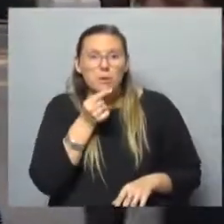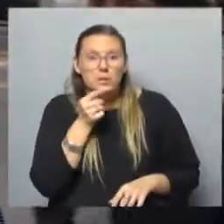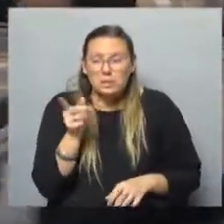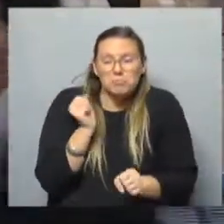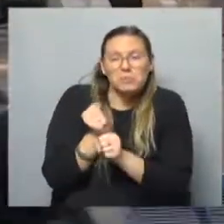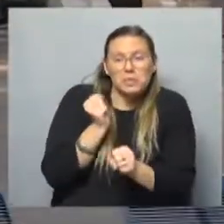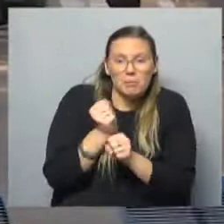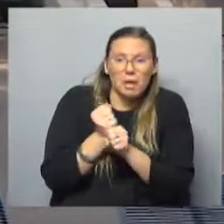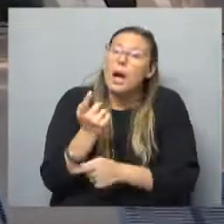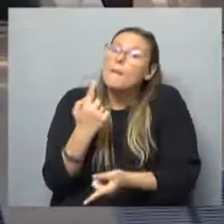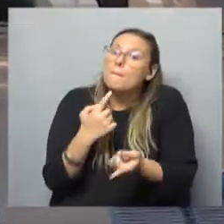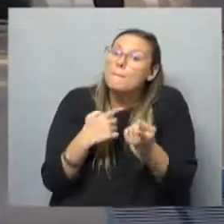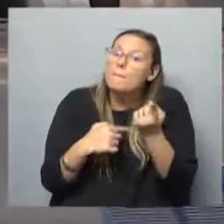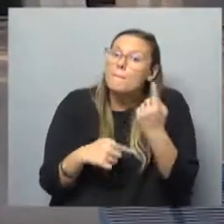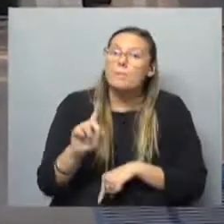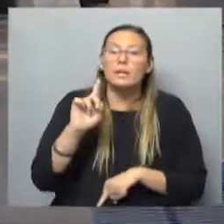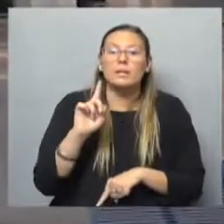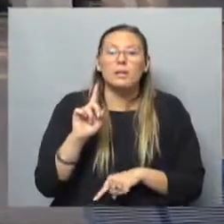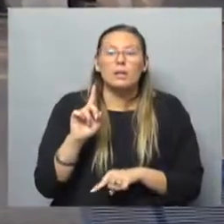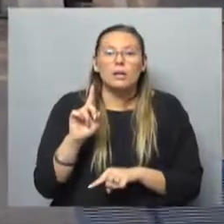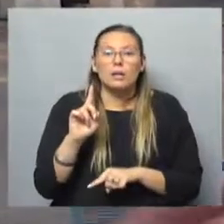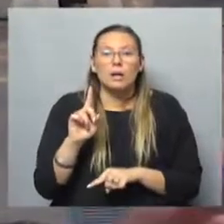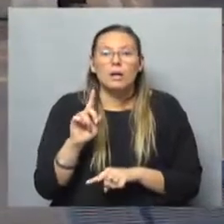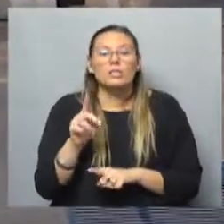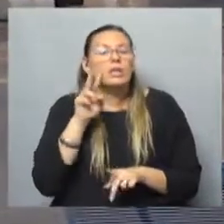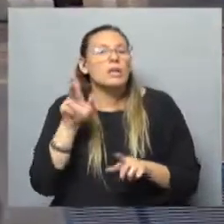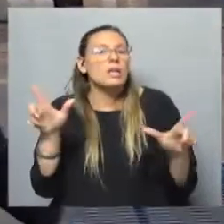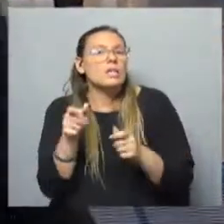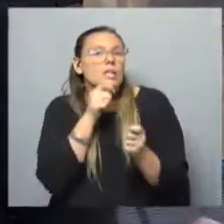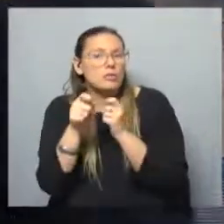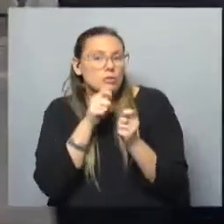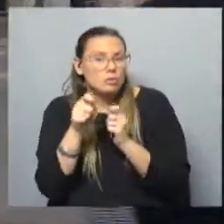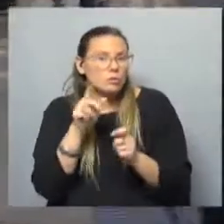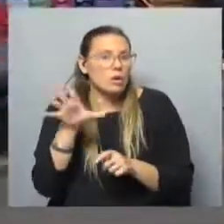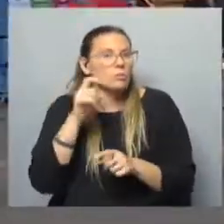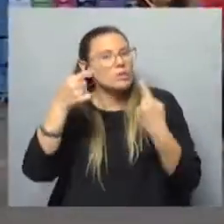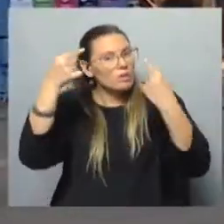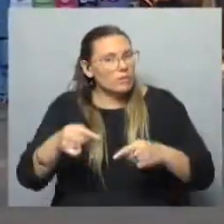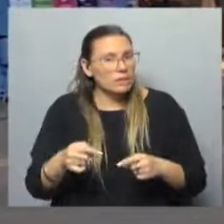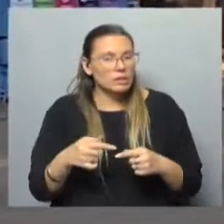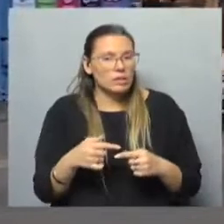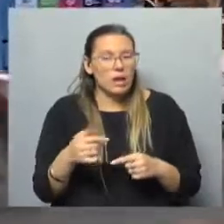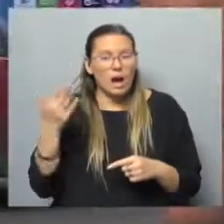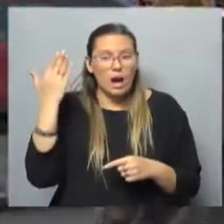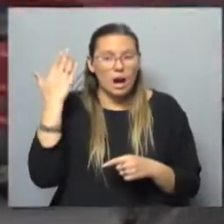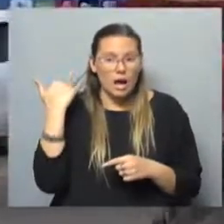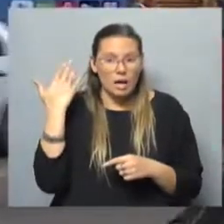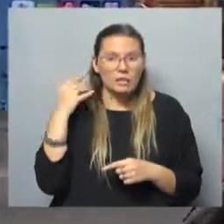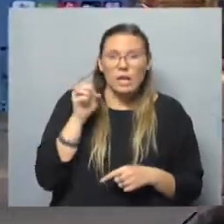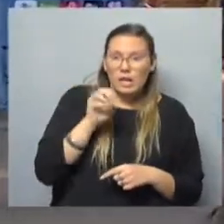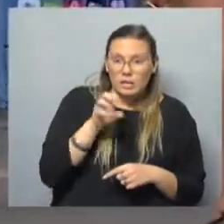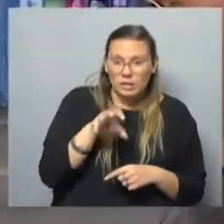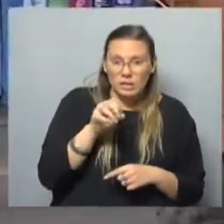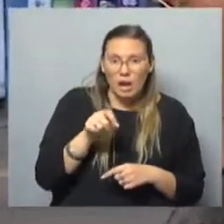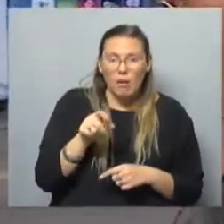trabajo, pero si oigo, ya te digo, los noticieros y eso, oigo otra cosa. Todo lo que antes se criticaban